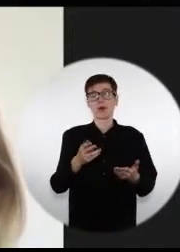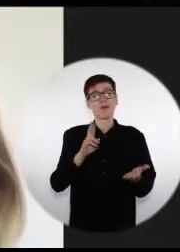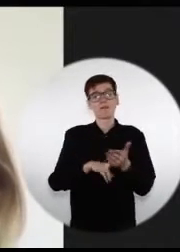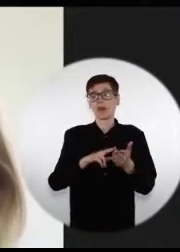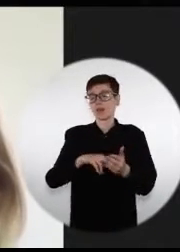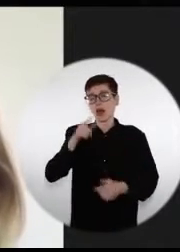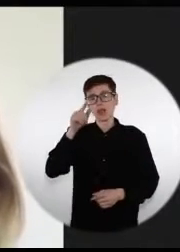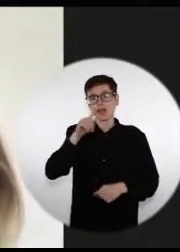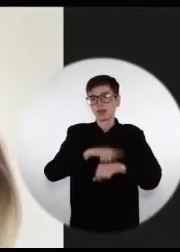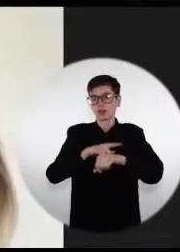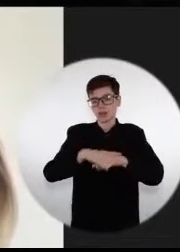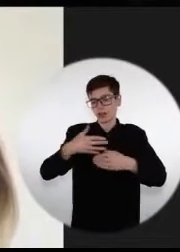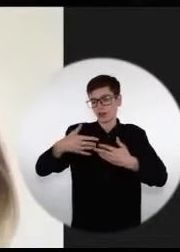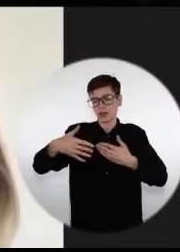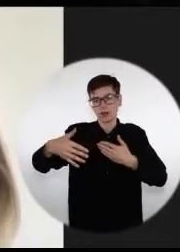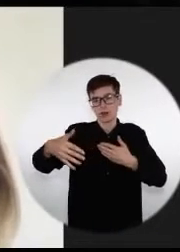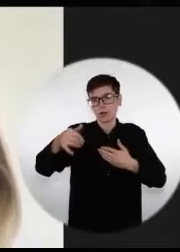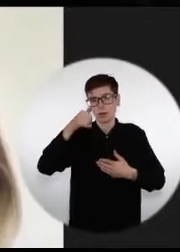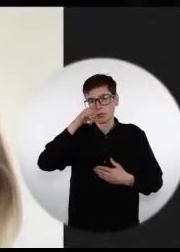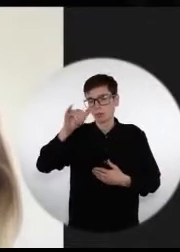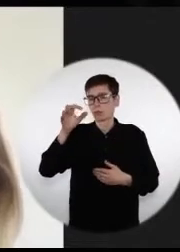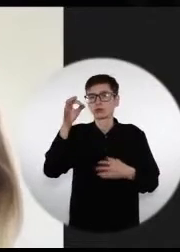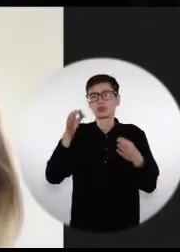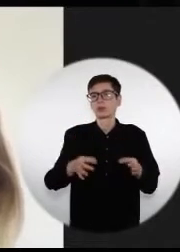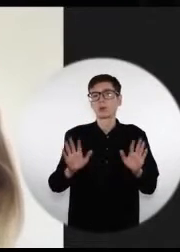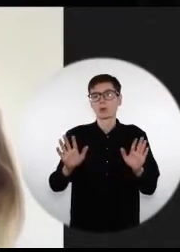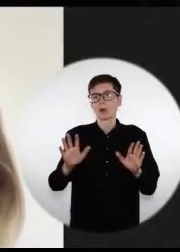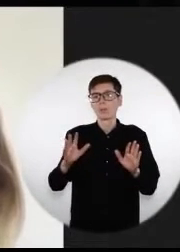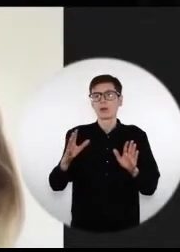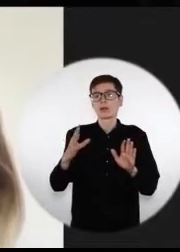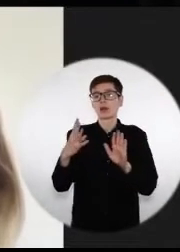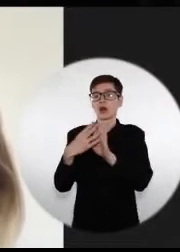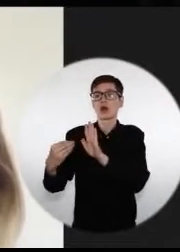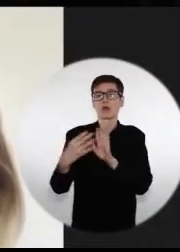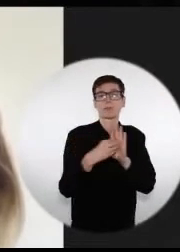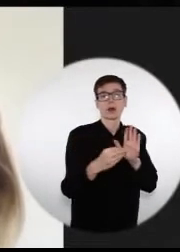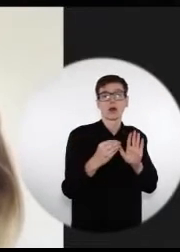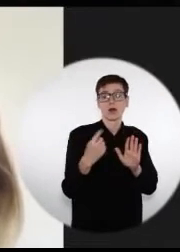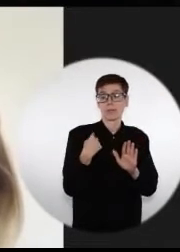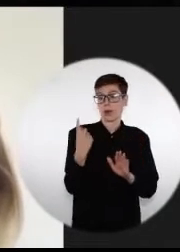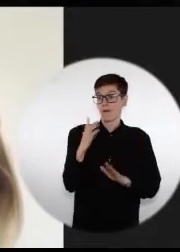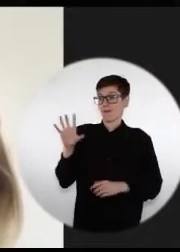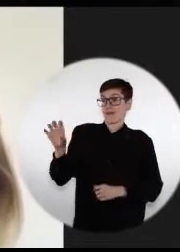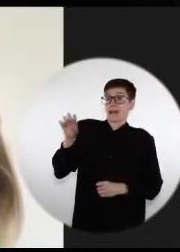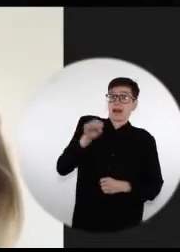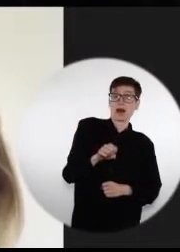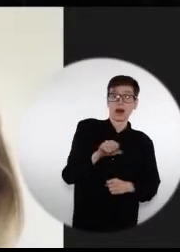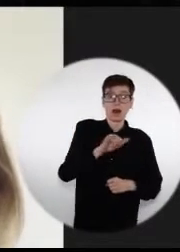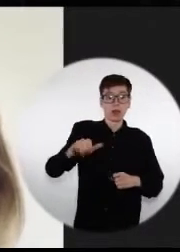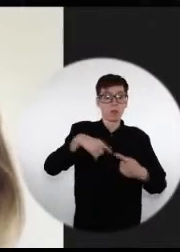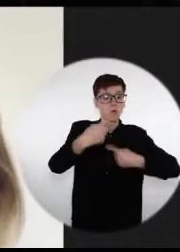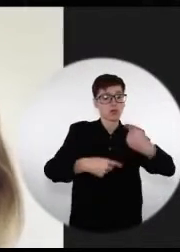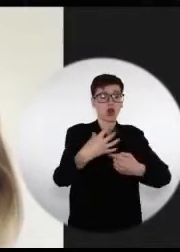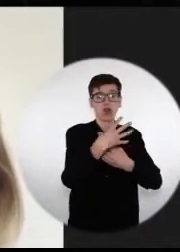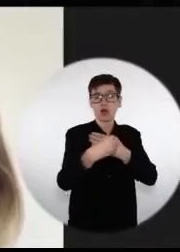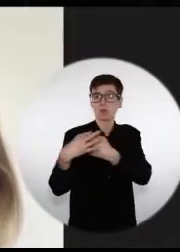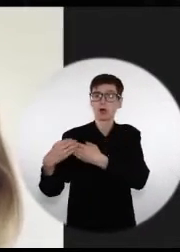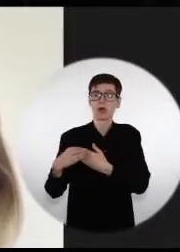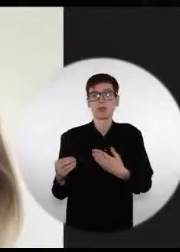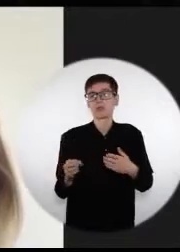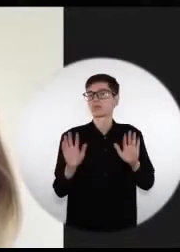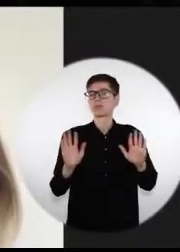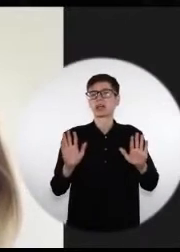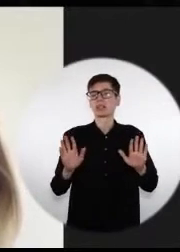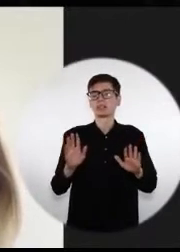ahora que estamos más allá de estar acostumbrados hay muchos que prefieren incluso este medio y es un asunto como tú decís de tiempo sea de